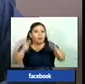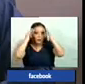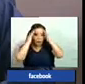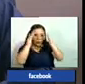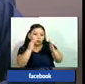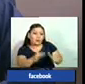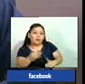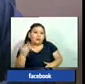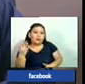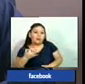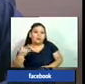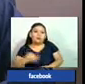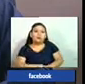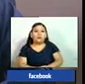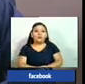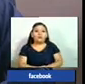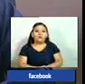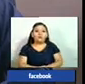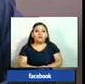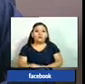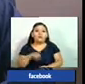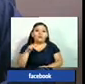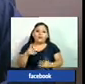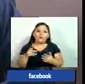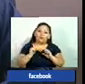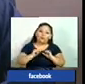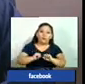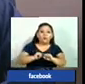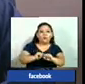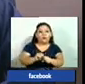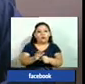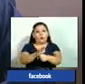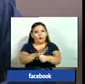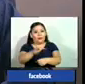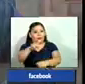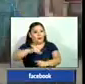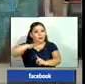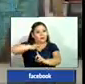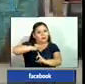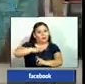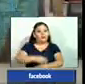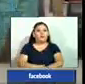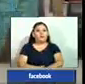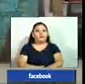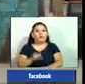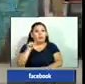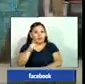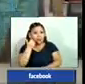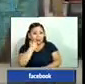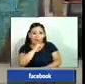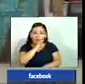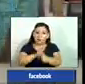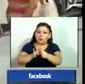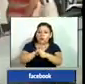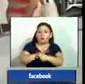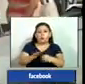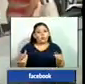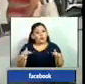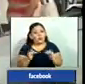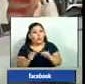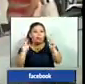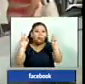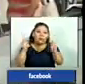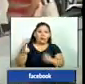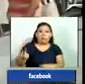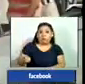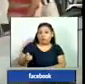personas que requieren pues y que han fallecido por COVID-19 en el municipio de Ilopango La pandemia también ha golpeado a la economía del